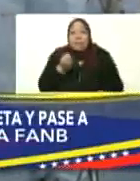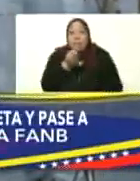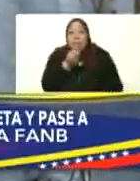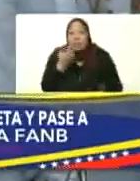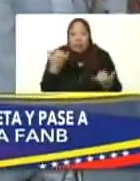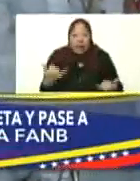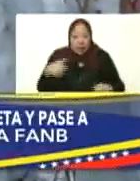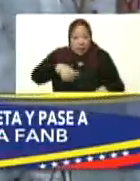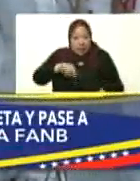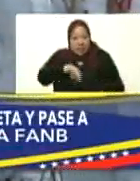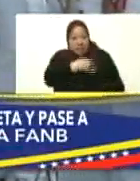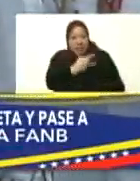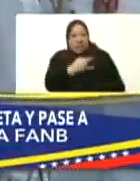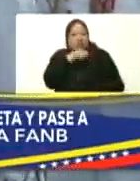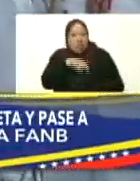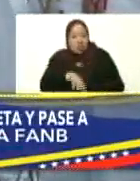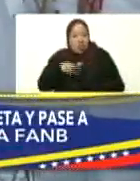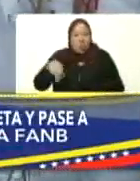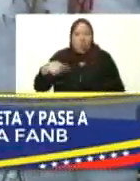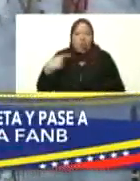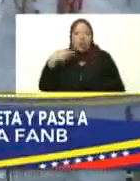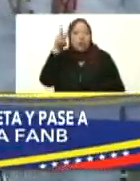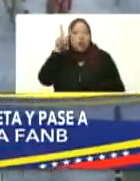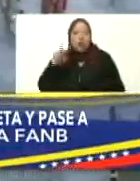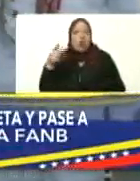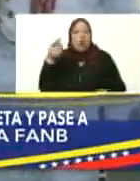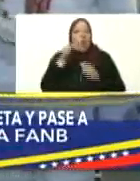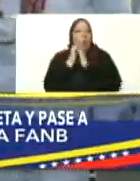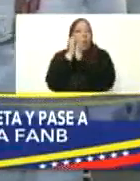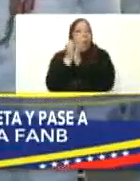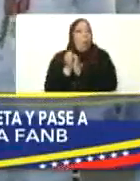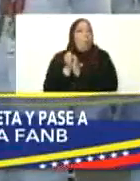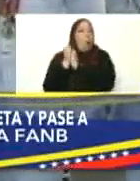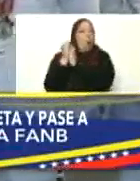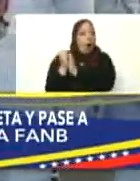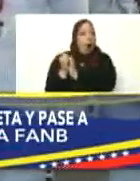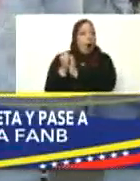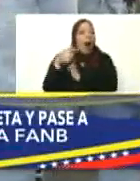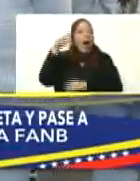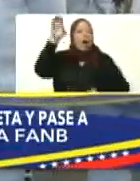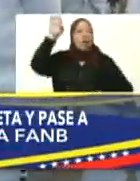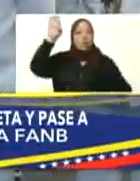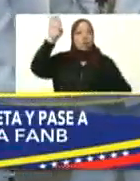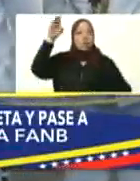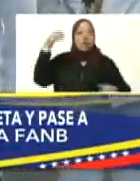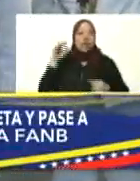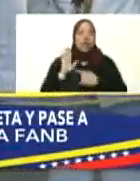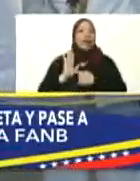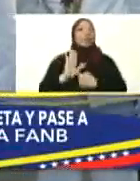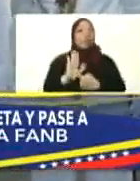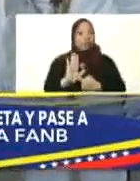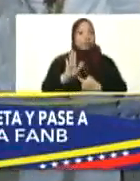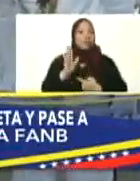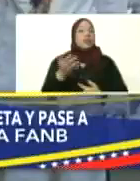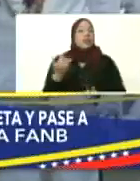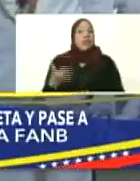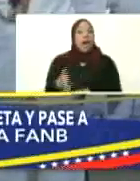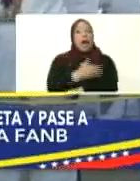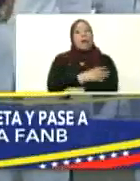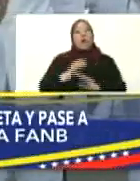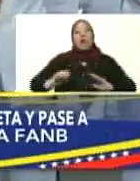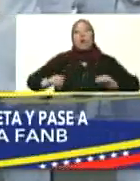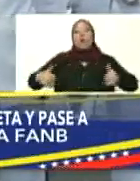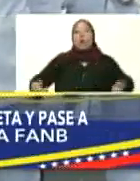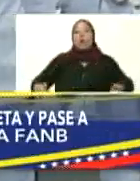academias militares, aquel toque de oración, aquel juramento que prestamos cuando éramos apenas